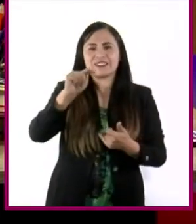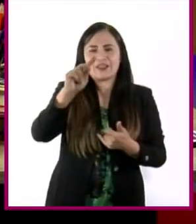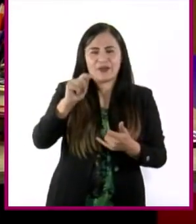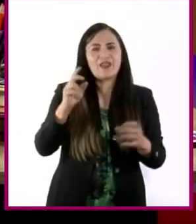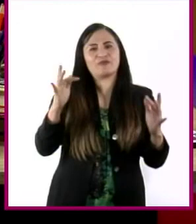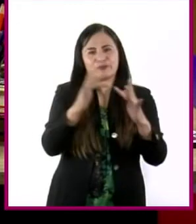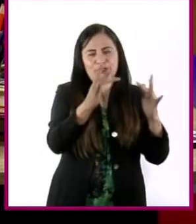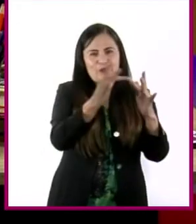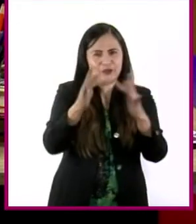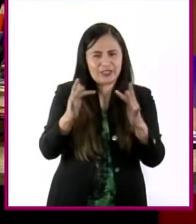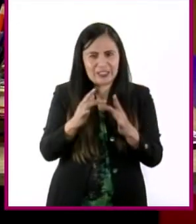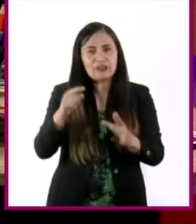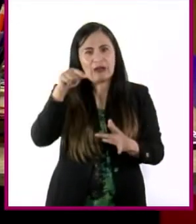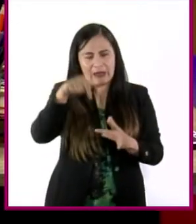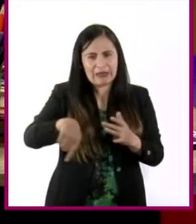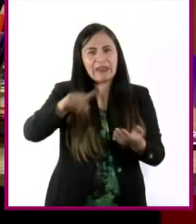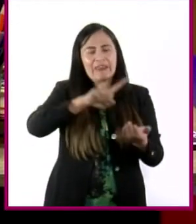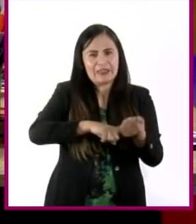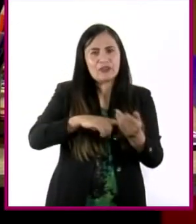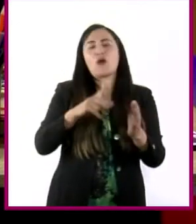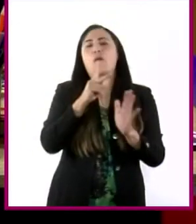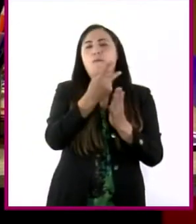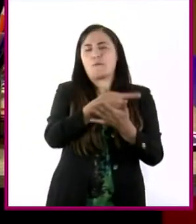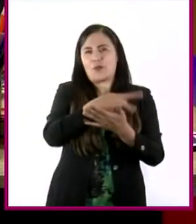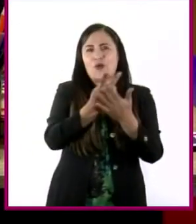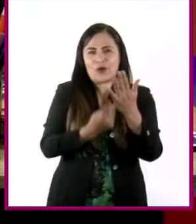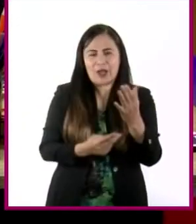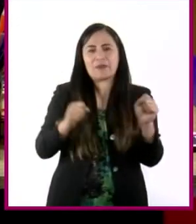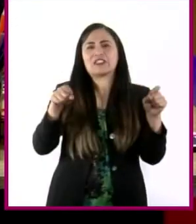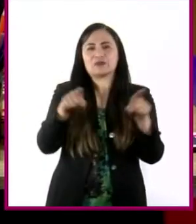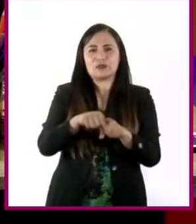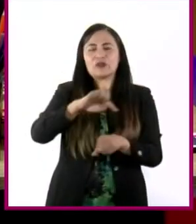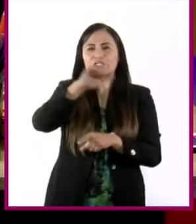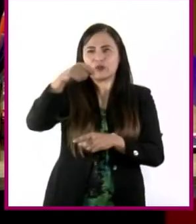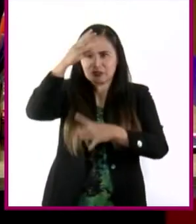ellas pueden encontrar todos los programas y utilizarlos como apoyo